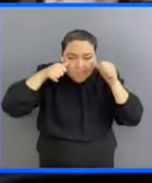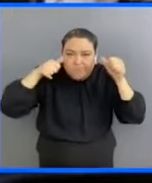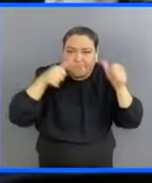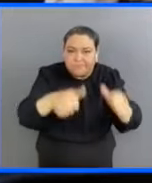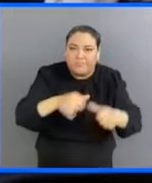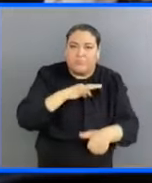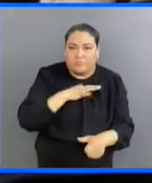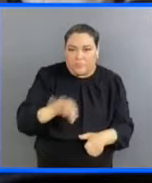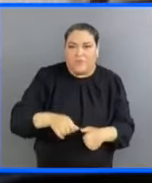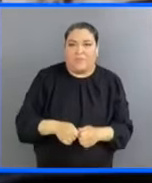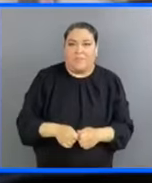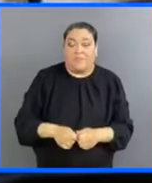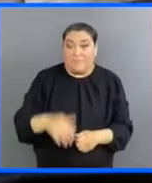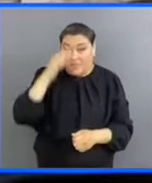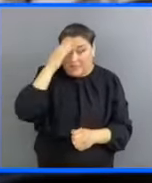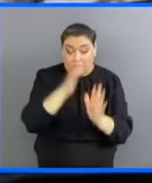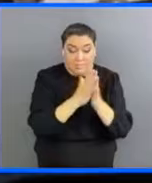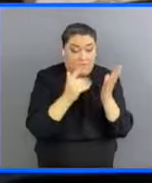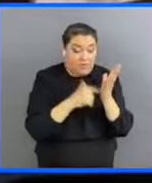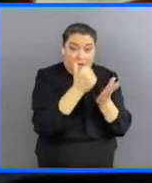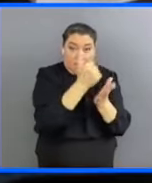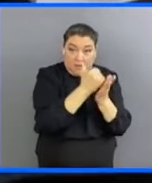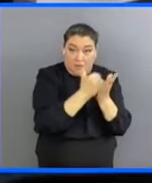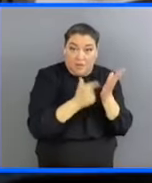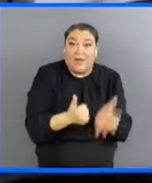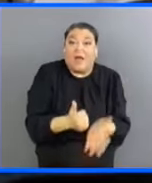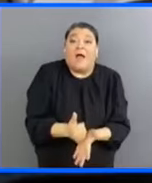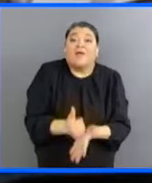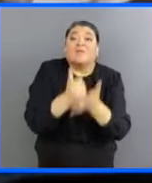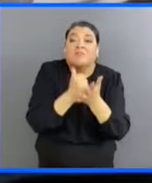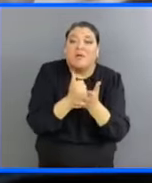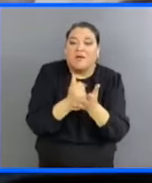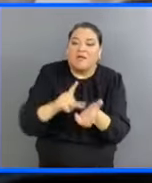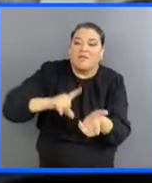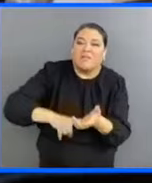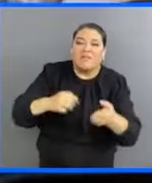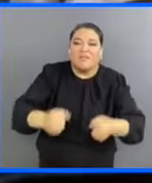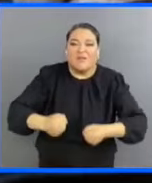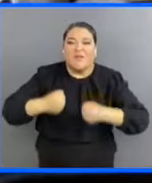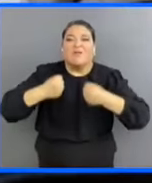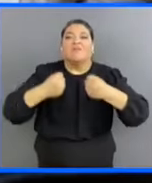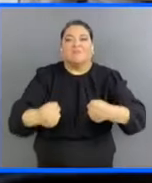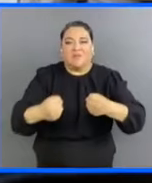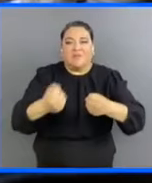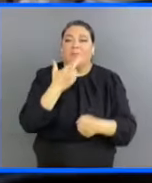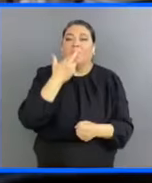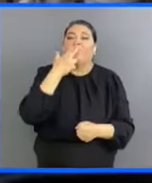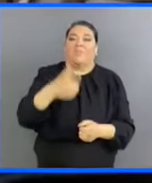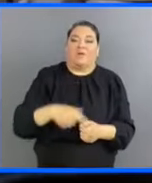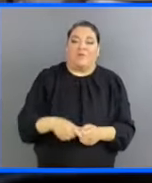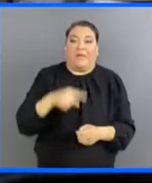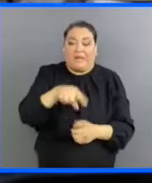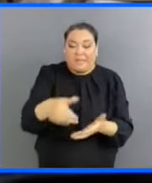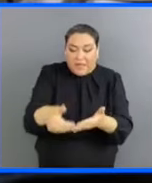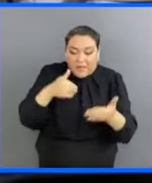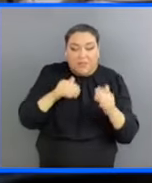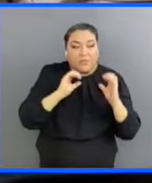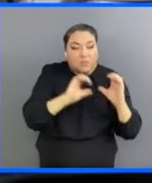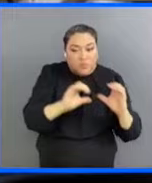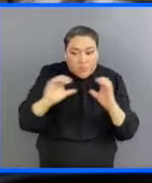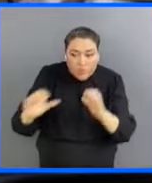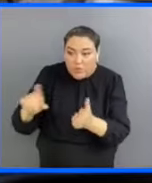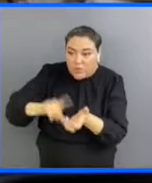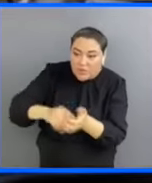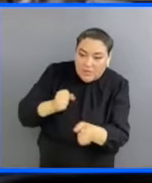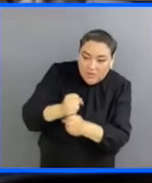una herramienta que nos va a fortalecer la atención, pero también la prevención al interior de la Corte